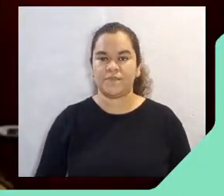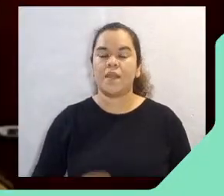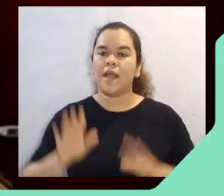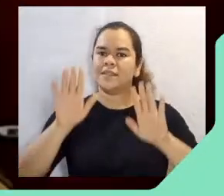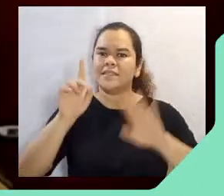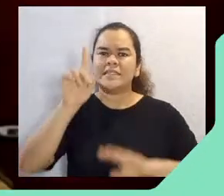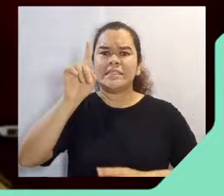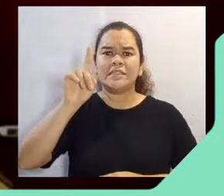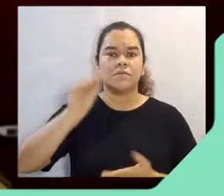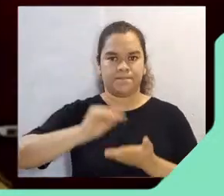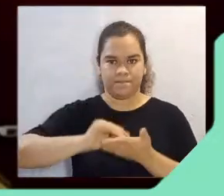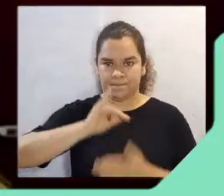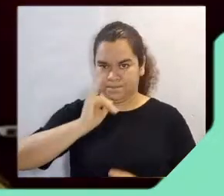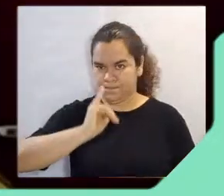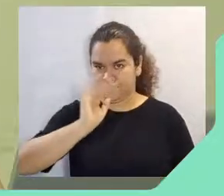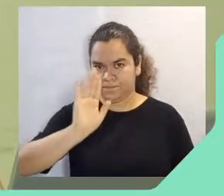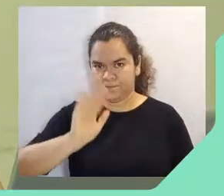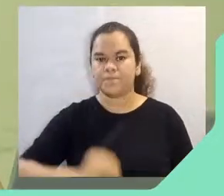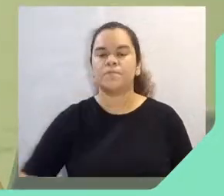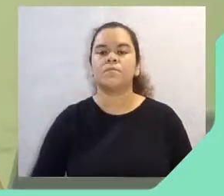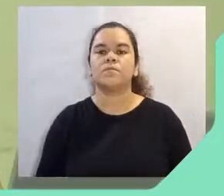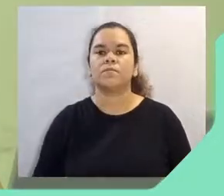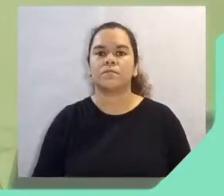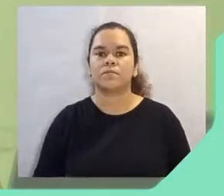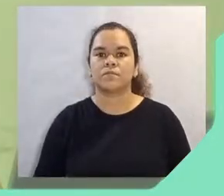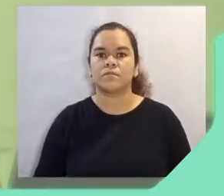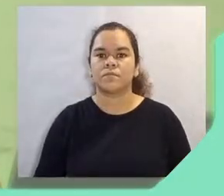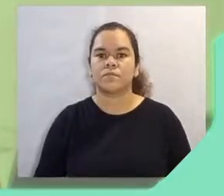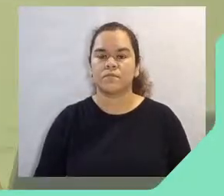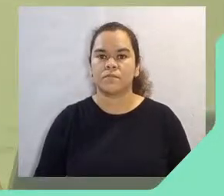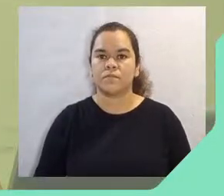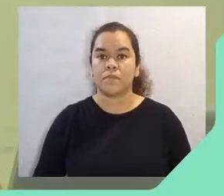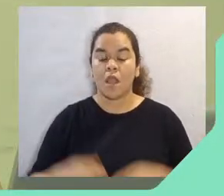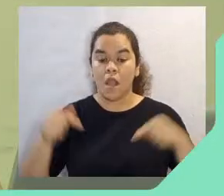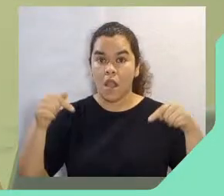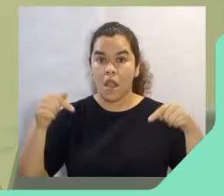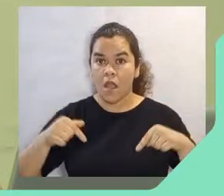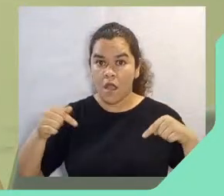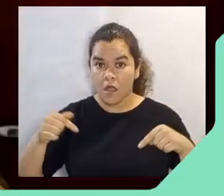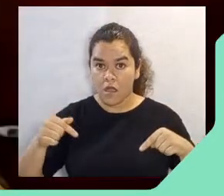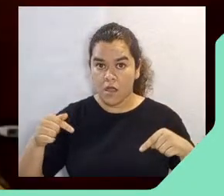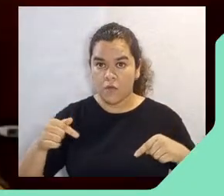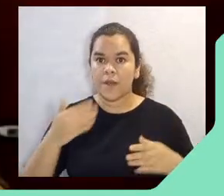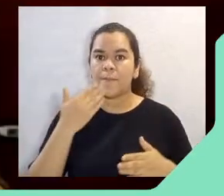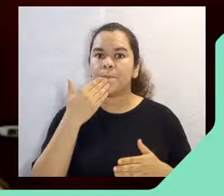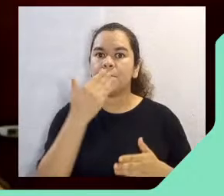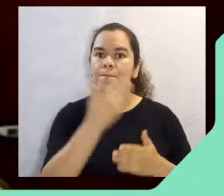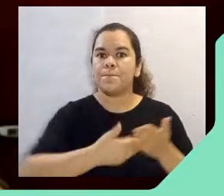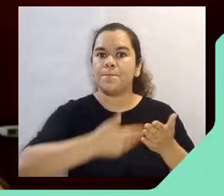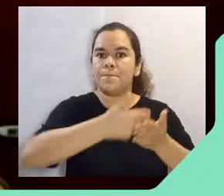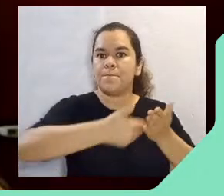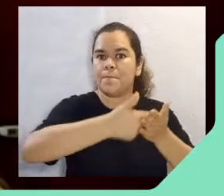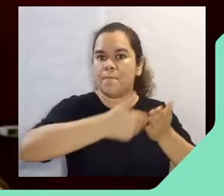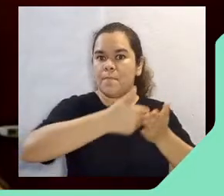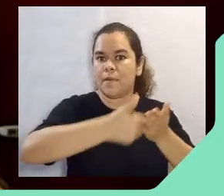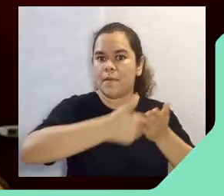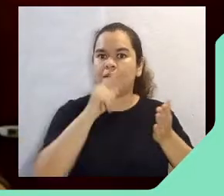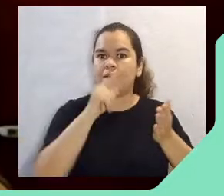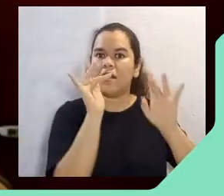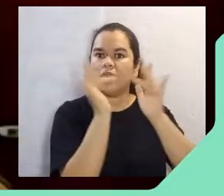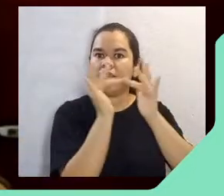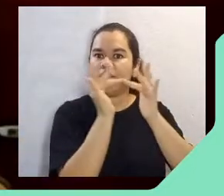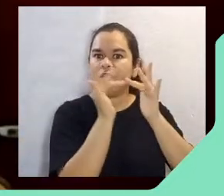más, nada más. Sí, profe, por favor. Agregar que ya está disponible el material para que empiecen a leerlo en la página,